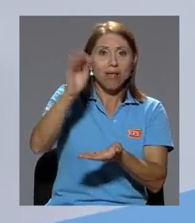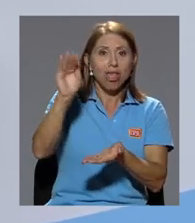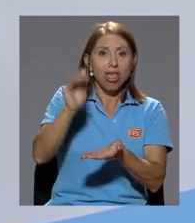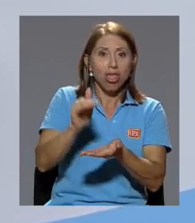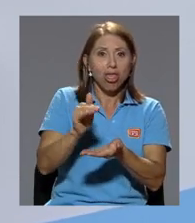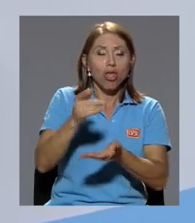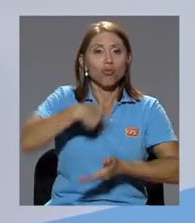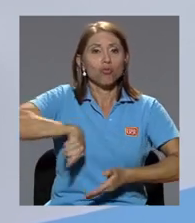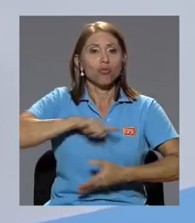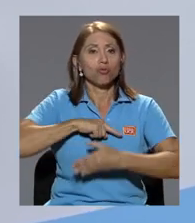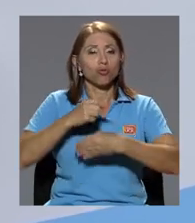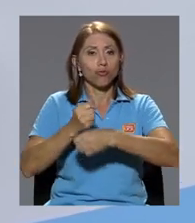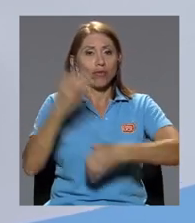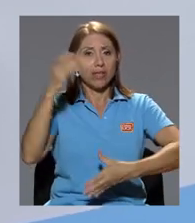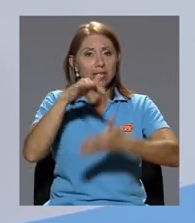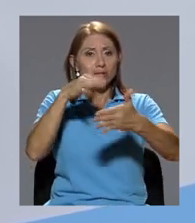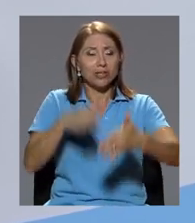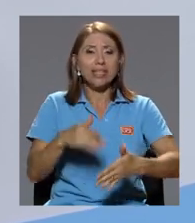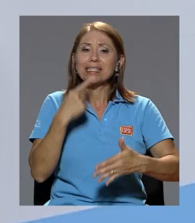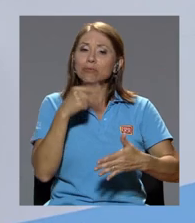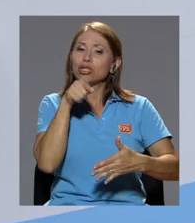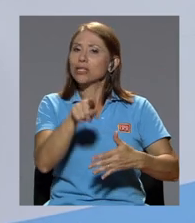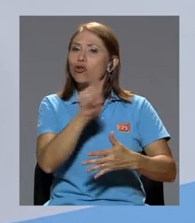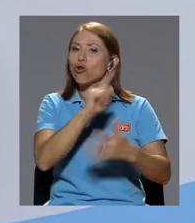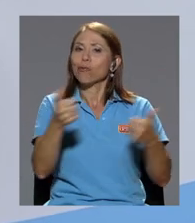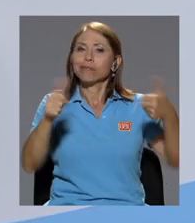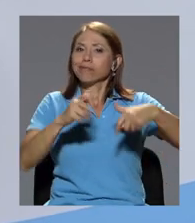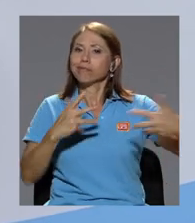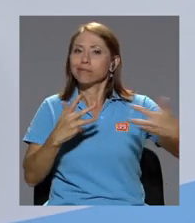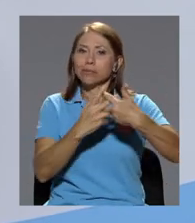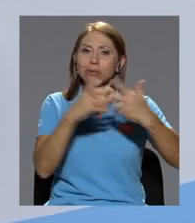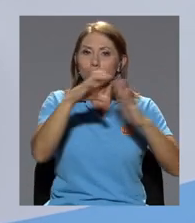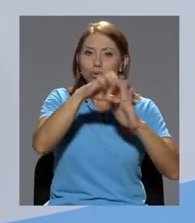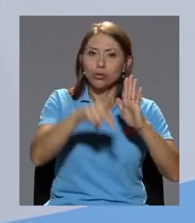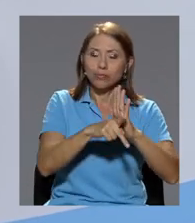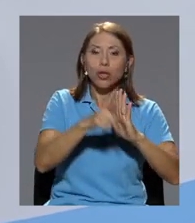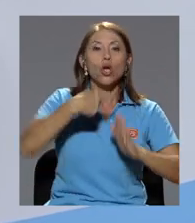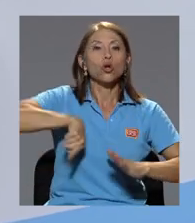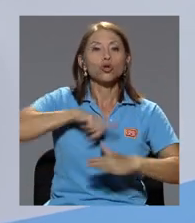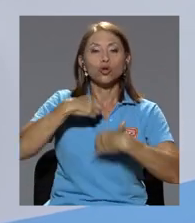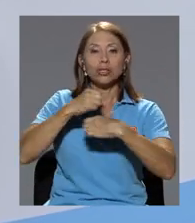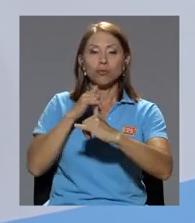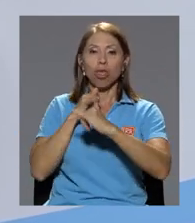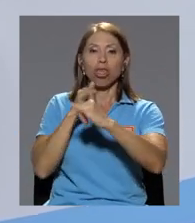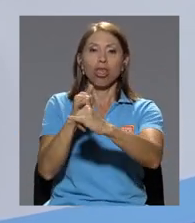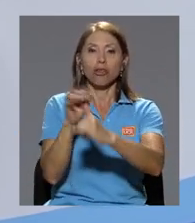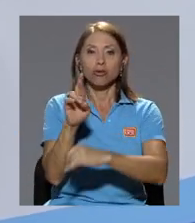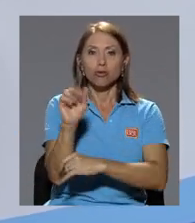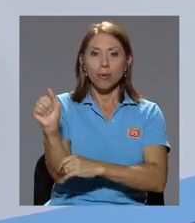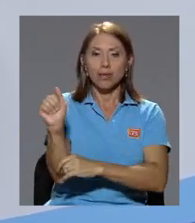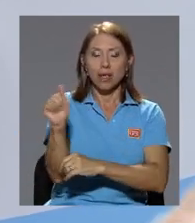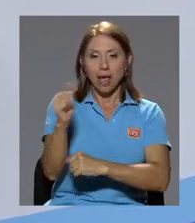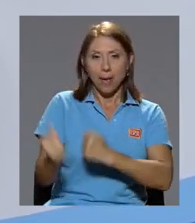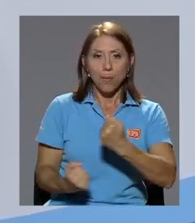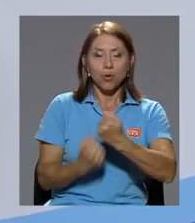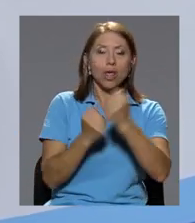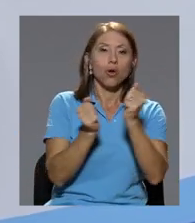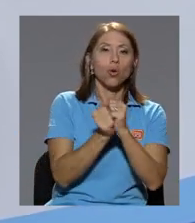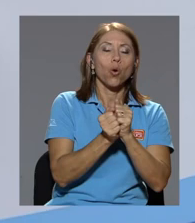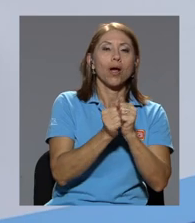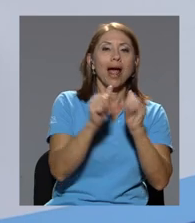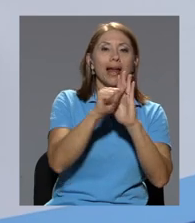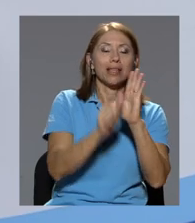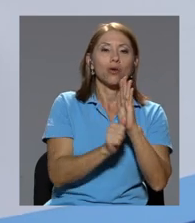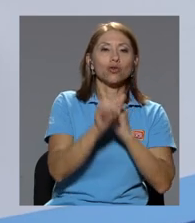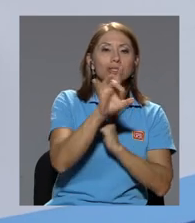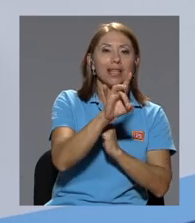federación de estudiantes consideramos completamente inconstitucional ahora nosotros presentamos un recurso de amparo hablando en el artículo 78 del 85